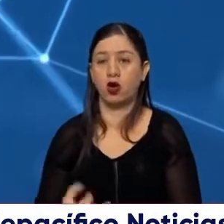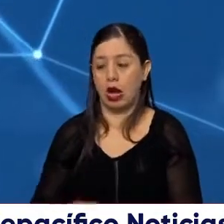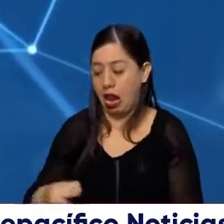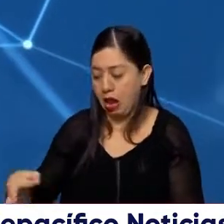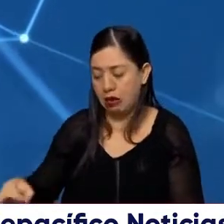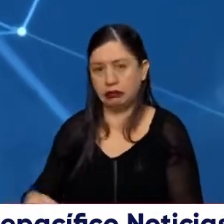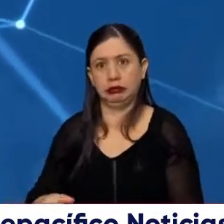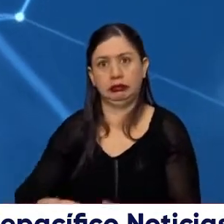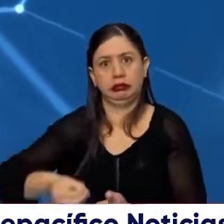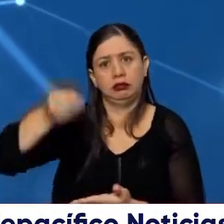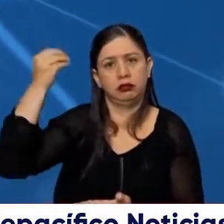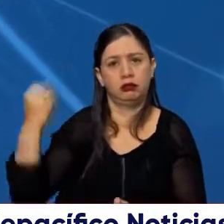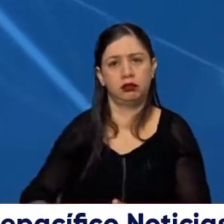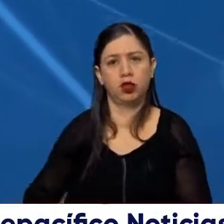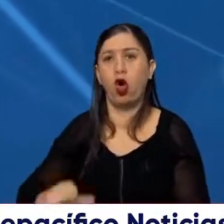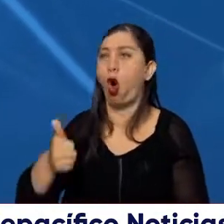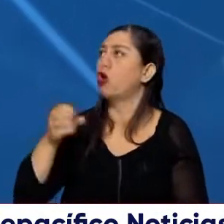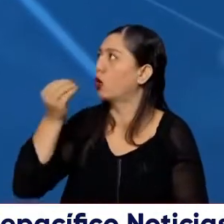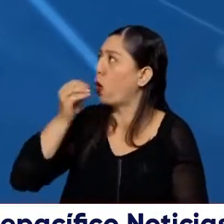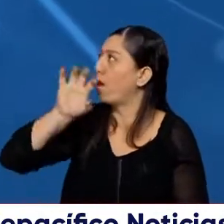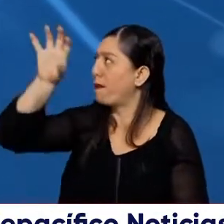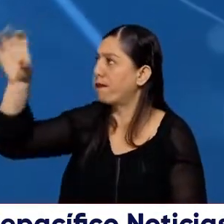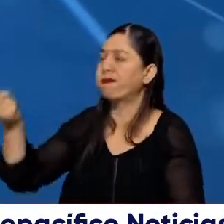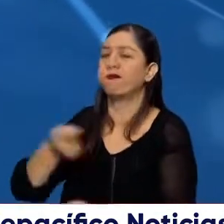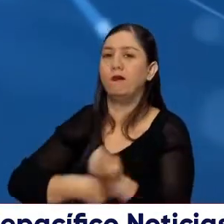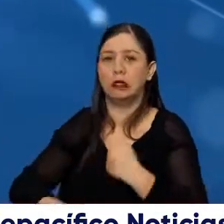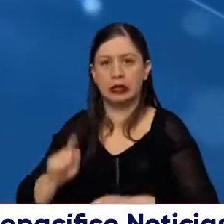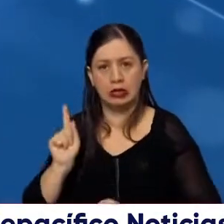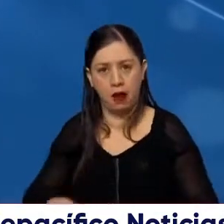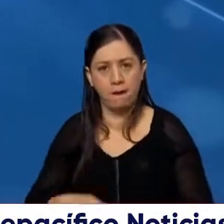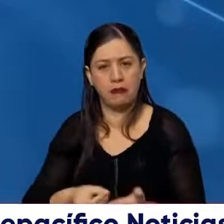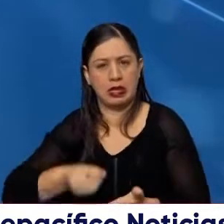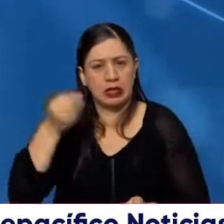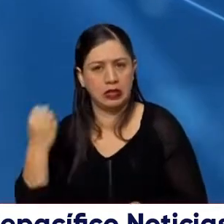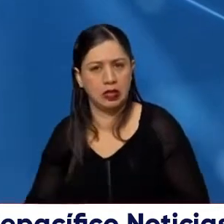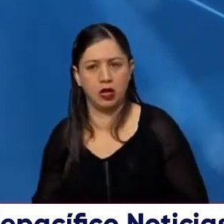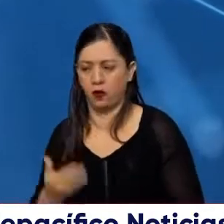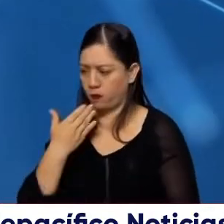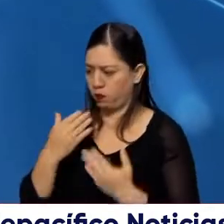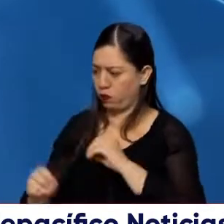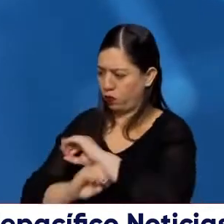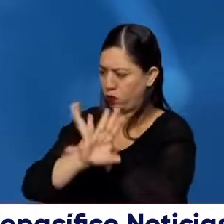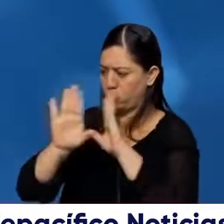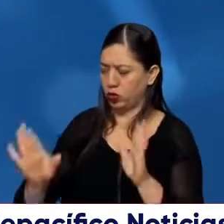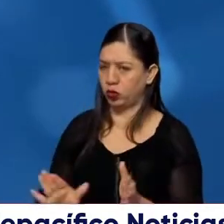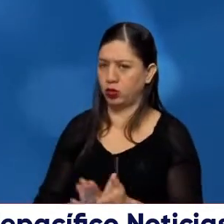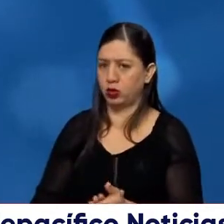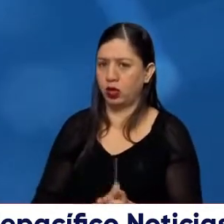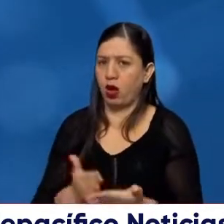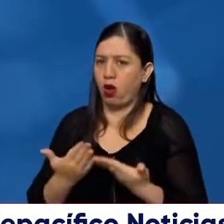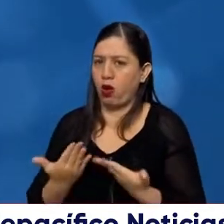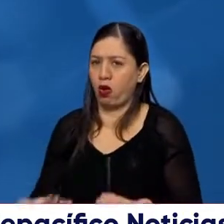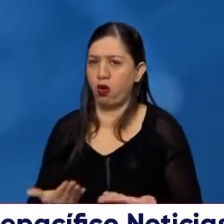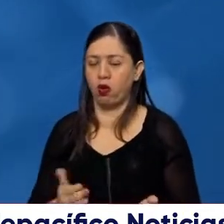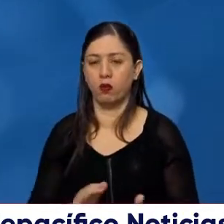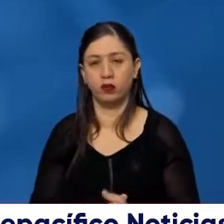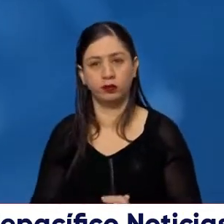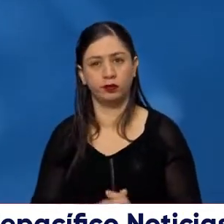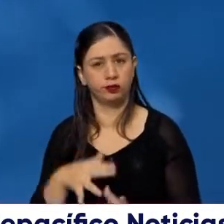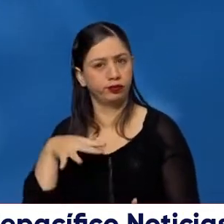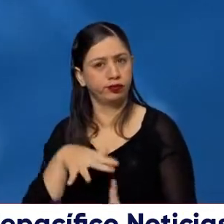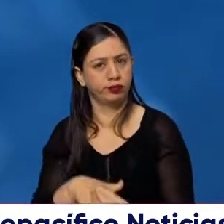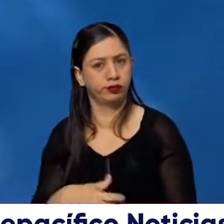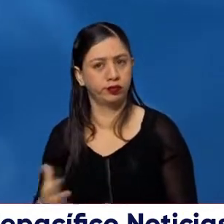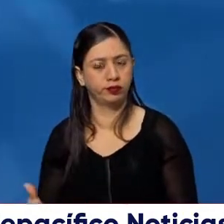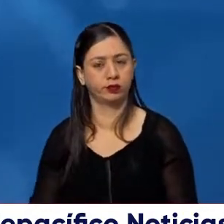Otros alimentos como los importados también presentan incremento. Alejandro Muñoz, buenos días. ¿A qué otros factores atribuyen este